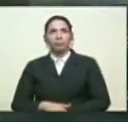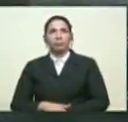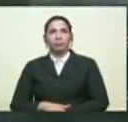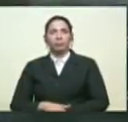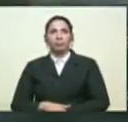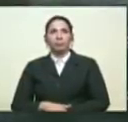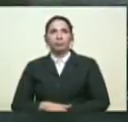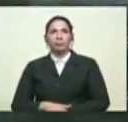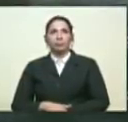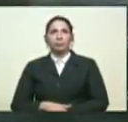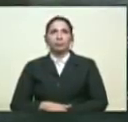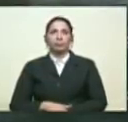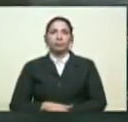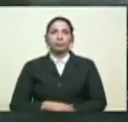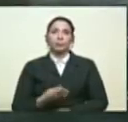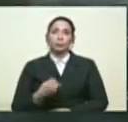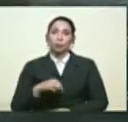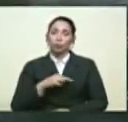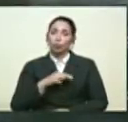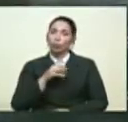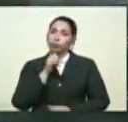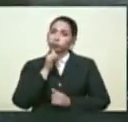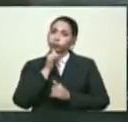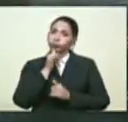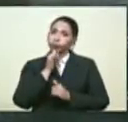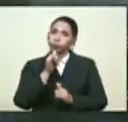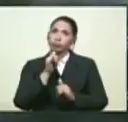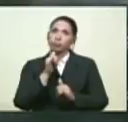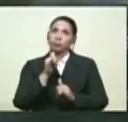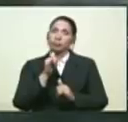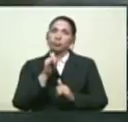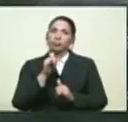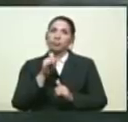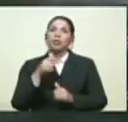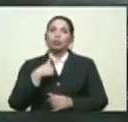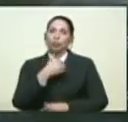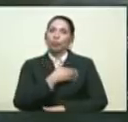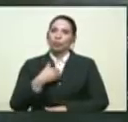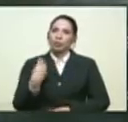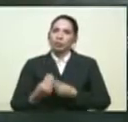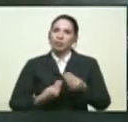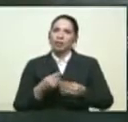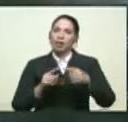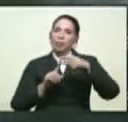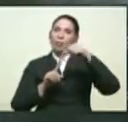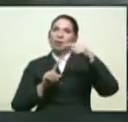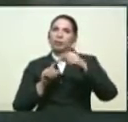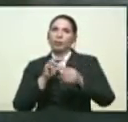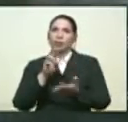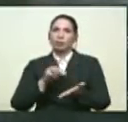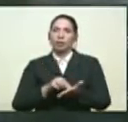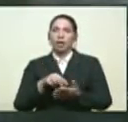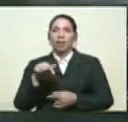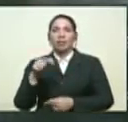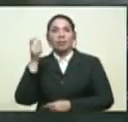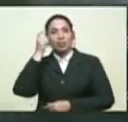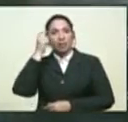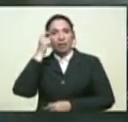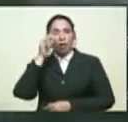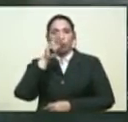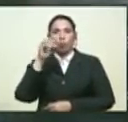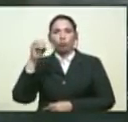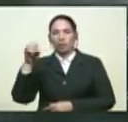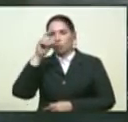una advertencia muy clara y la quiero hacer aquí en el Panteón Nacional en este día bicentenario, porque